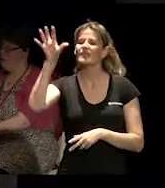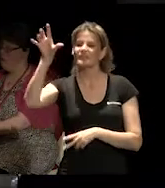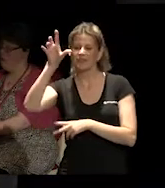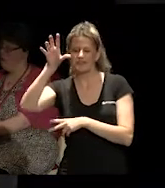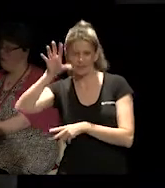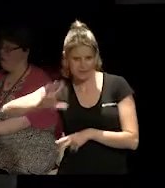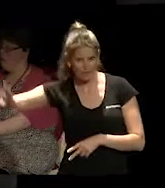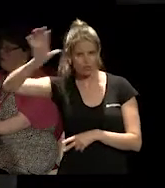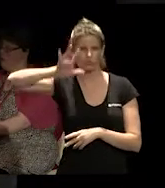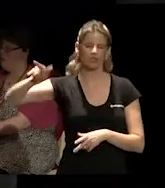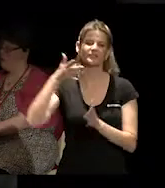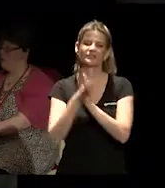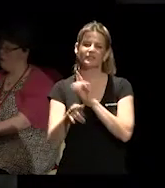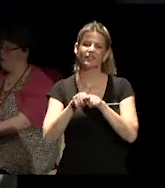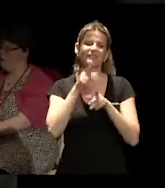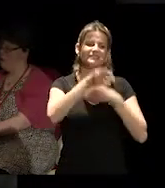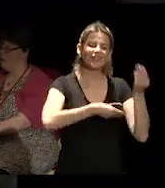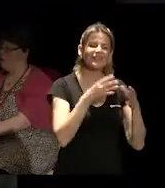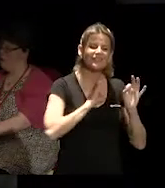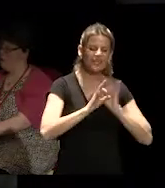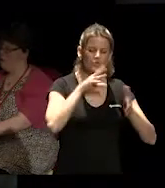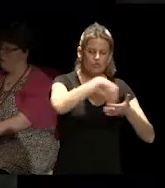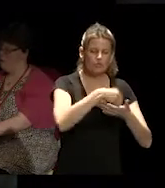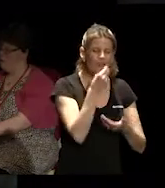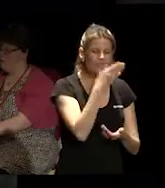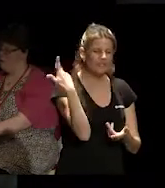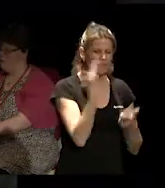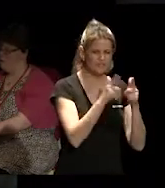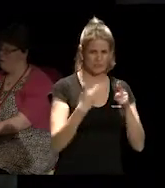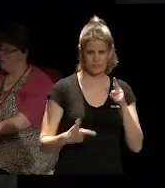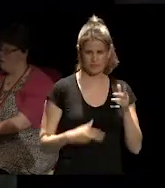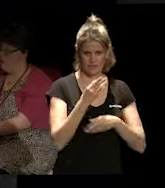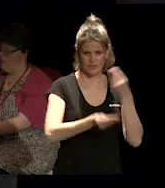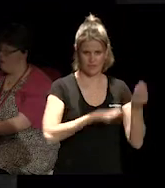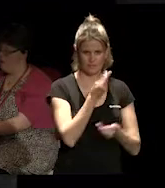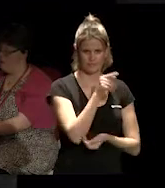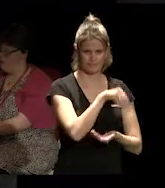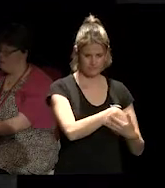se desarrollan diversas habilidades. Y entonces,